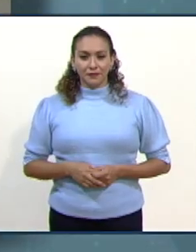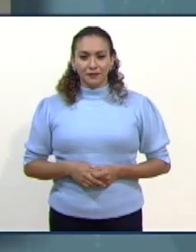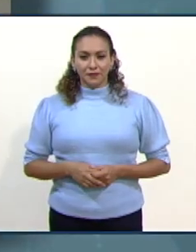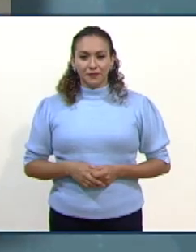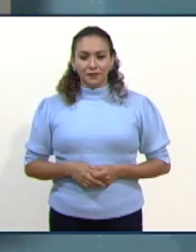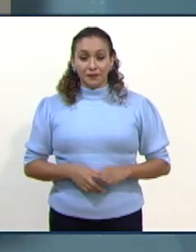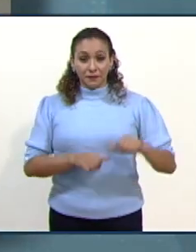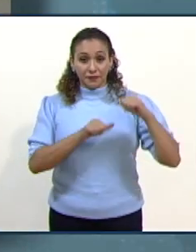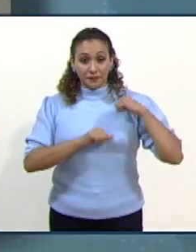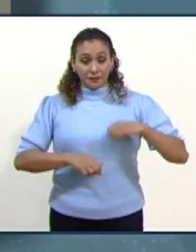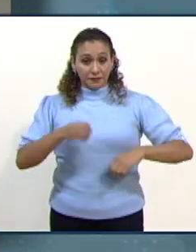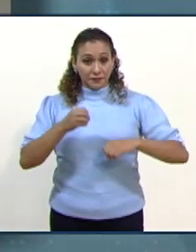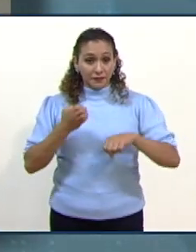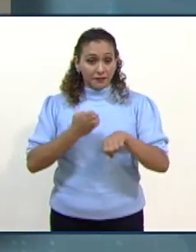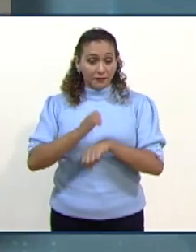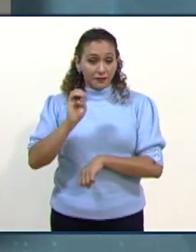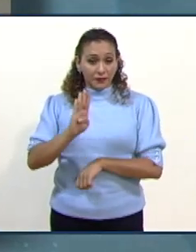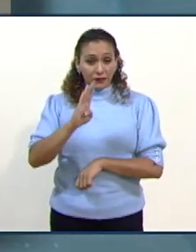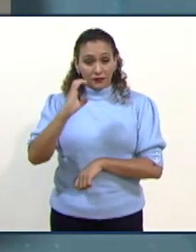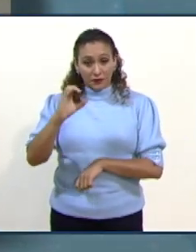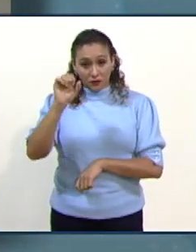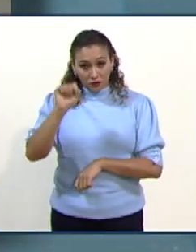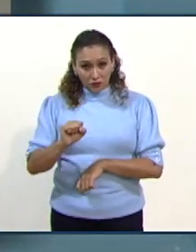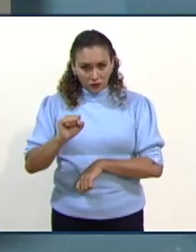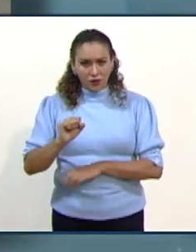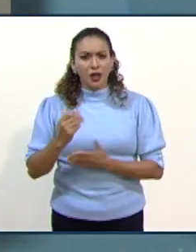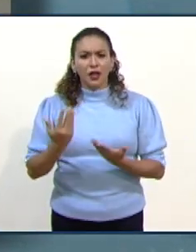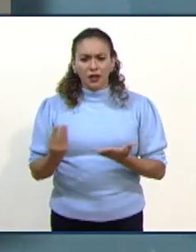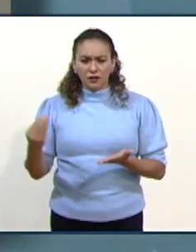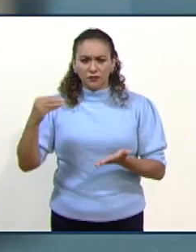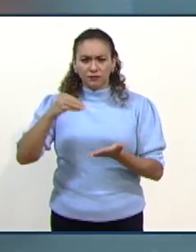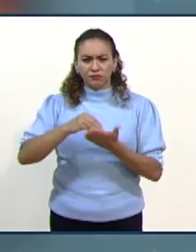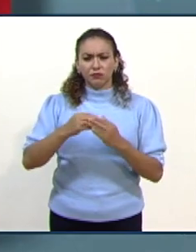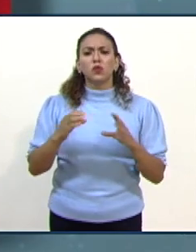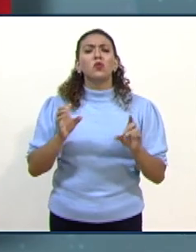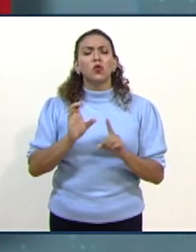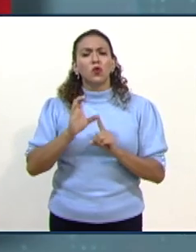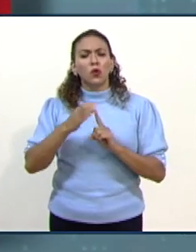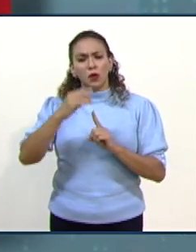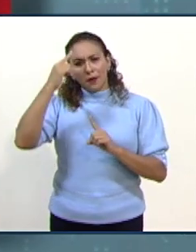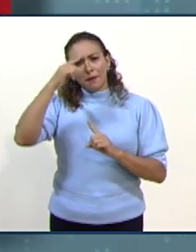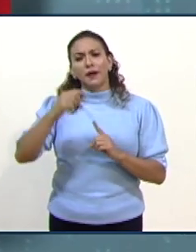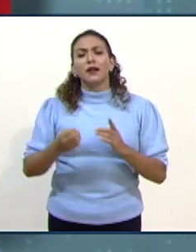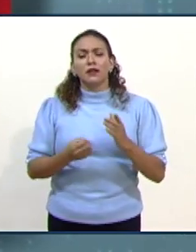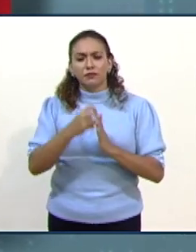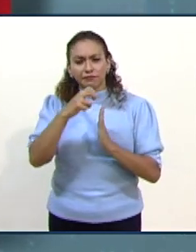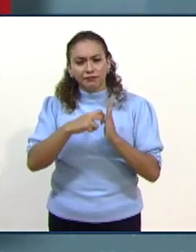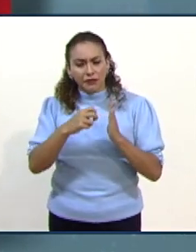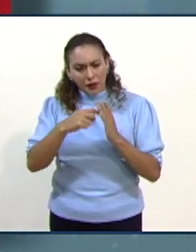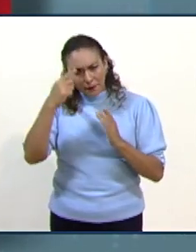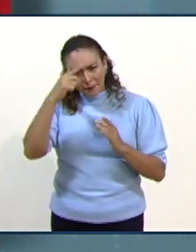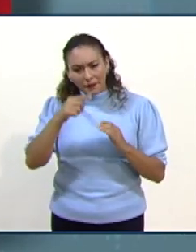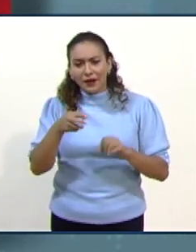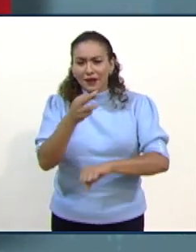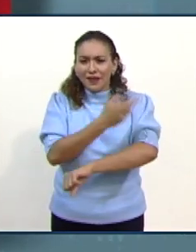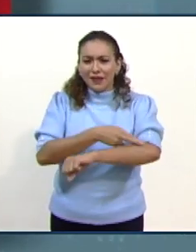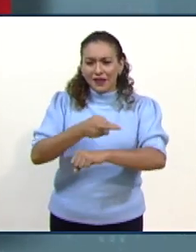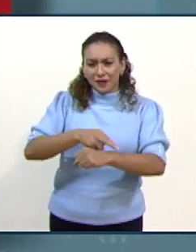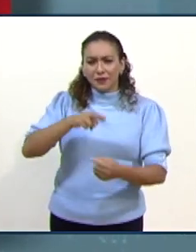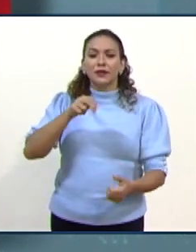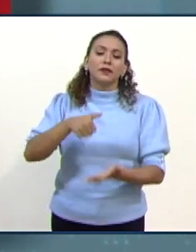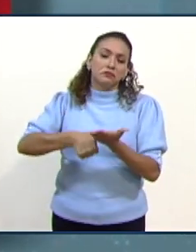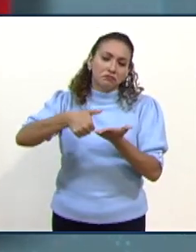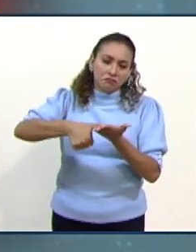El Poder Judicial de Baja California Sur instaló el Comité para la Implementación del Código Nacional de Procedimientos Civiles y